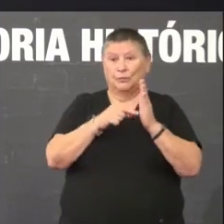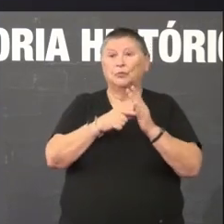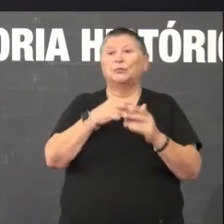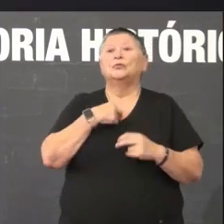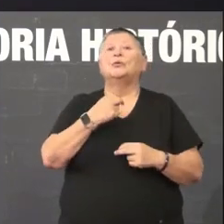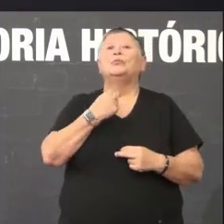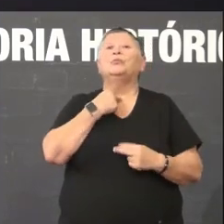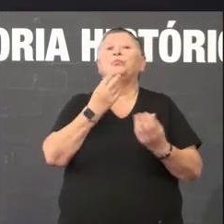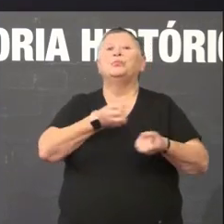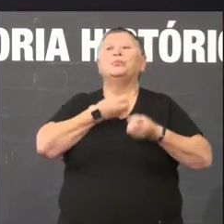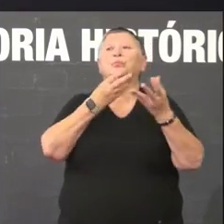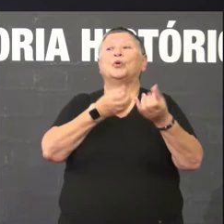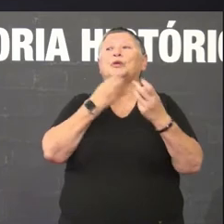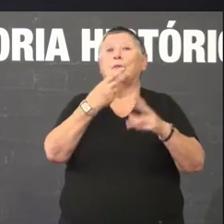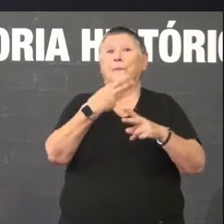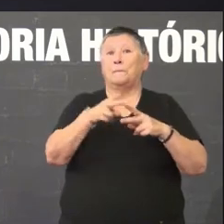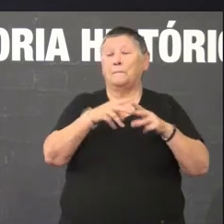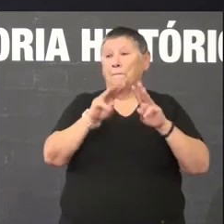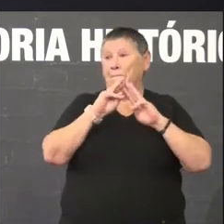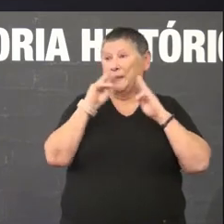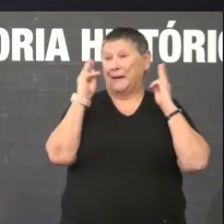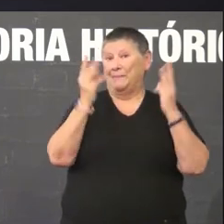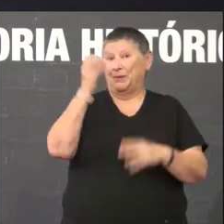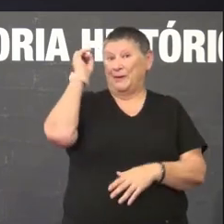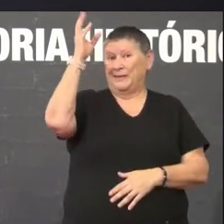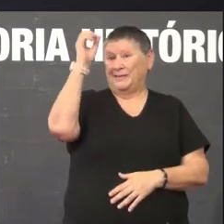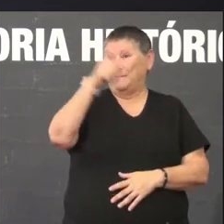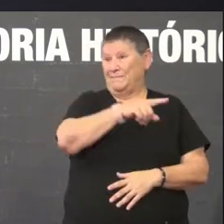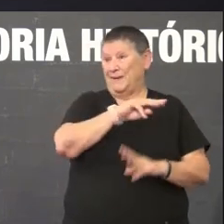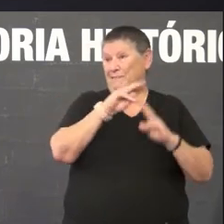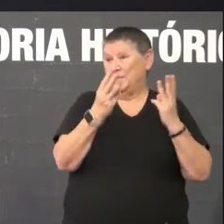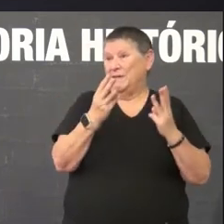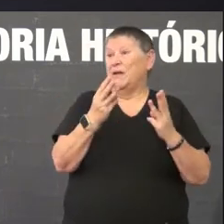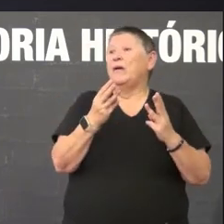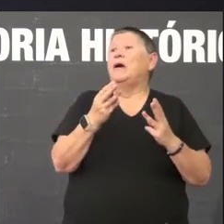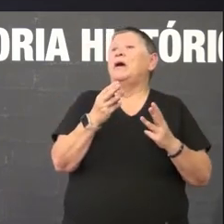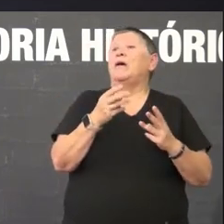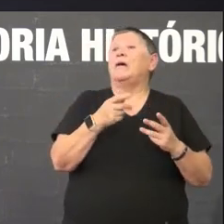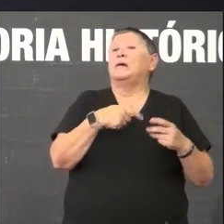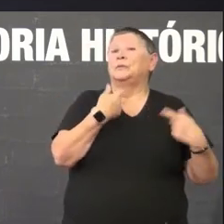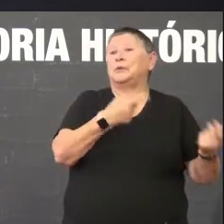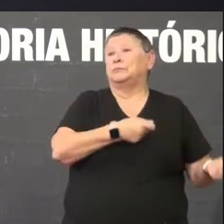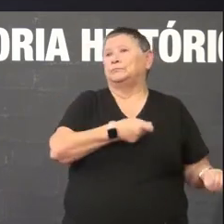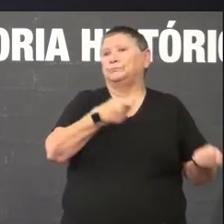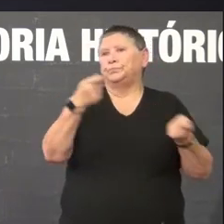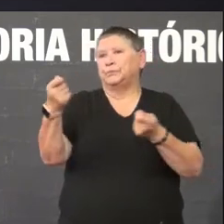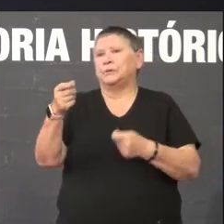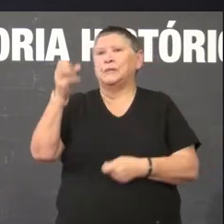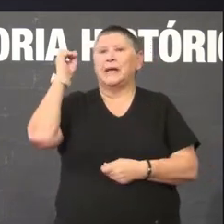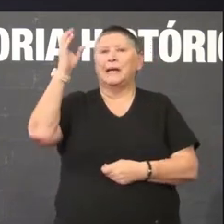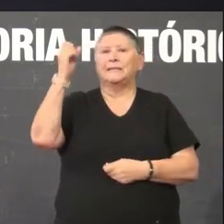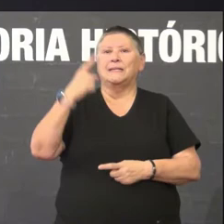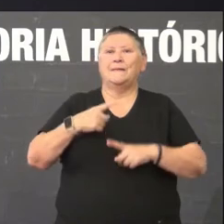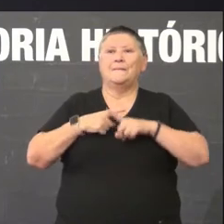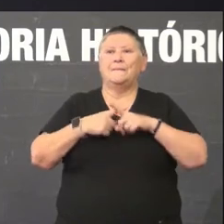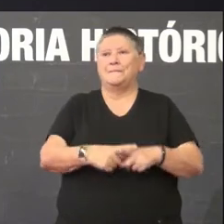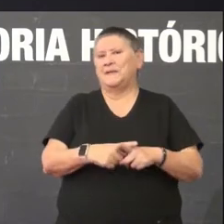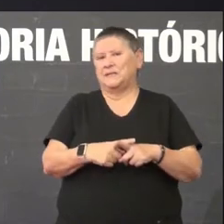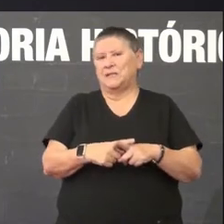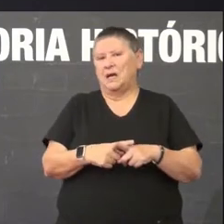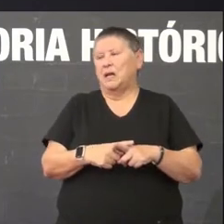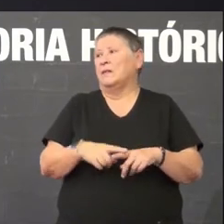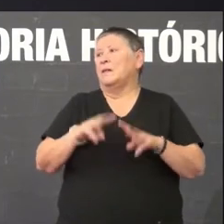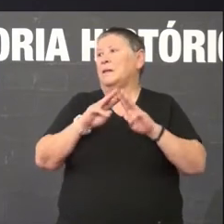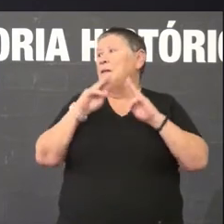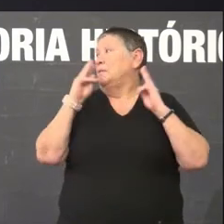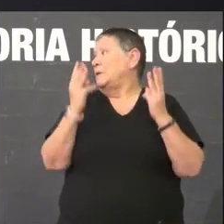portavoz parlamentario de la Asamblea de Parlamentarios que llevó a la Asamblea Mixta de la Comisión Constitucional y de los parlamentarios